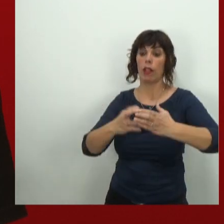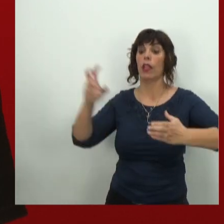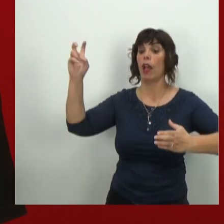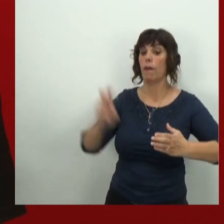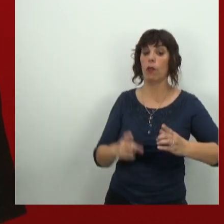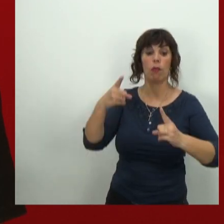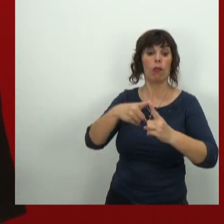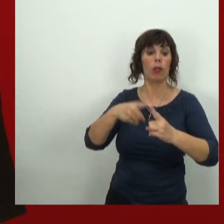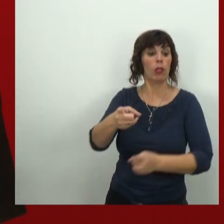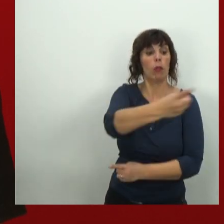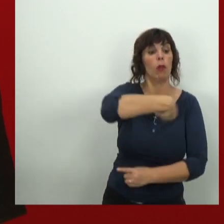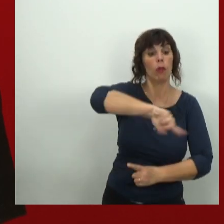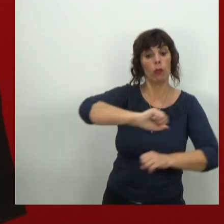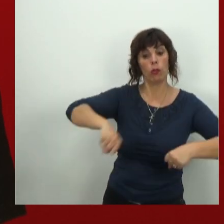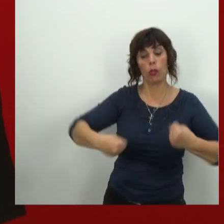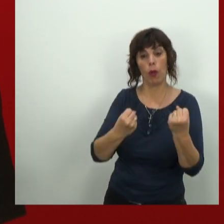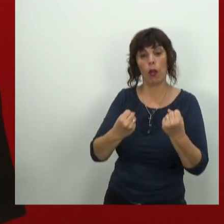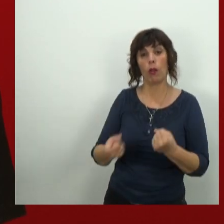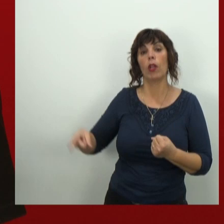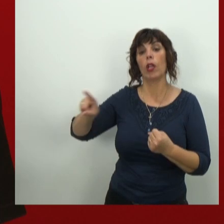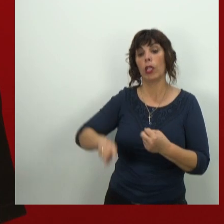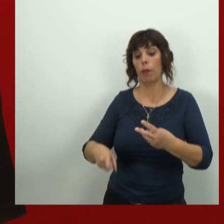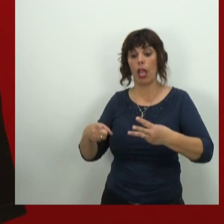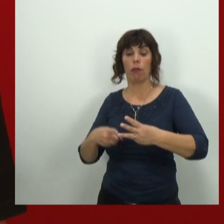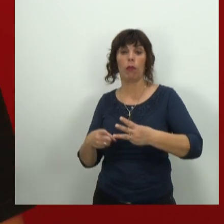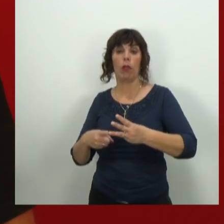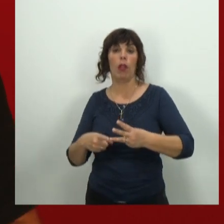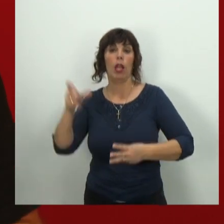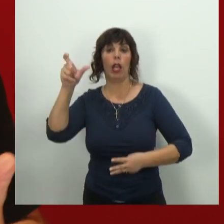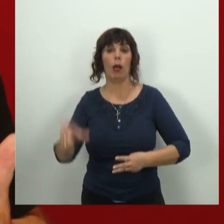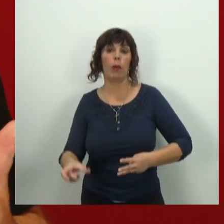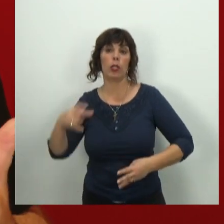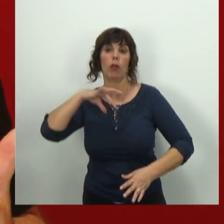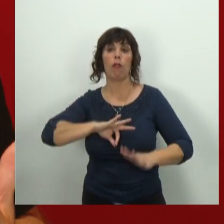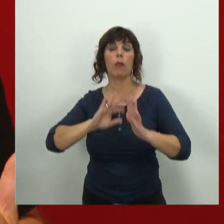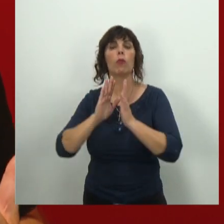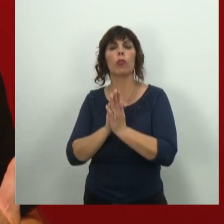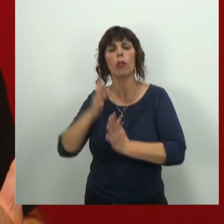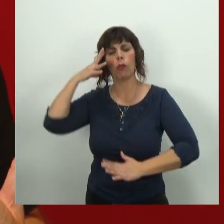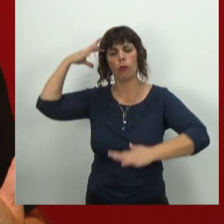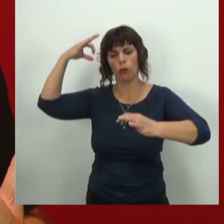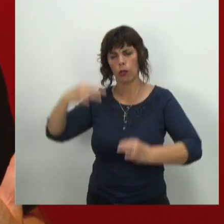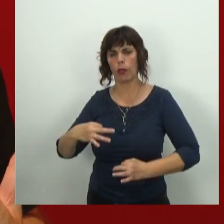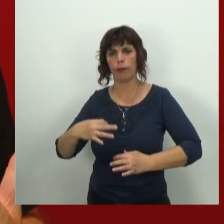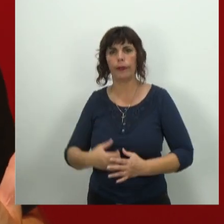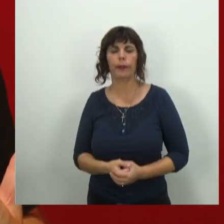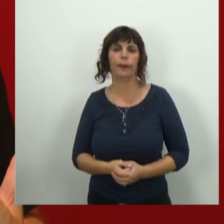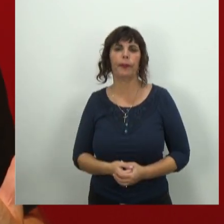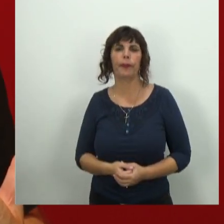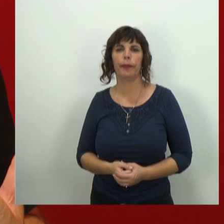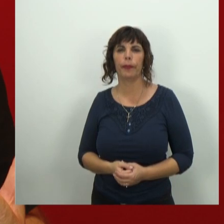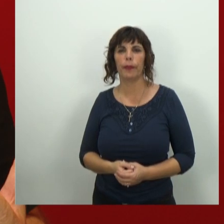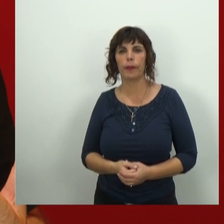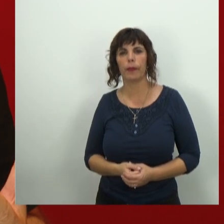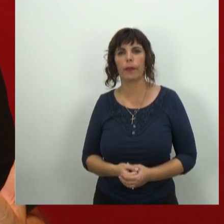y en Dios el Espíritu Santo, la persona del Espíritu Santo.